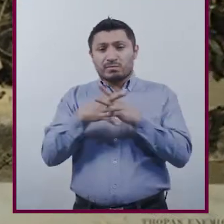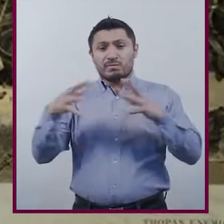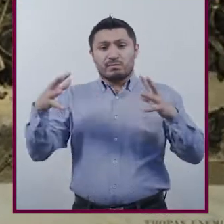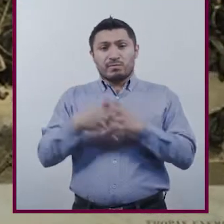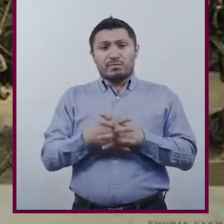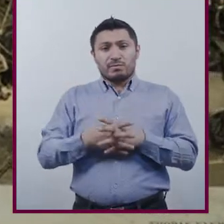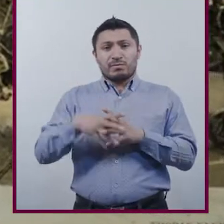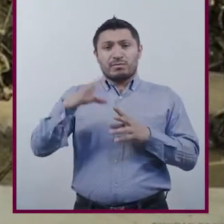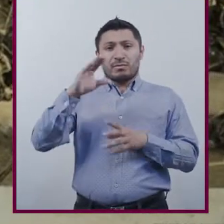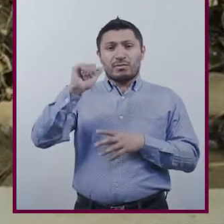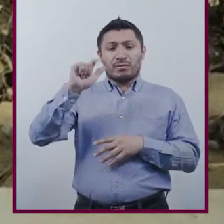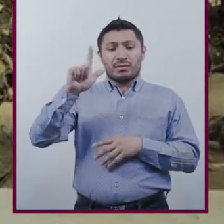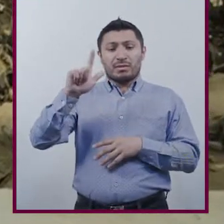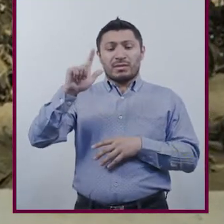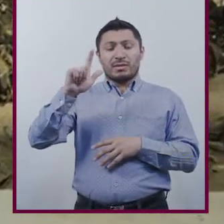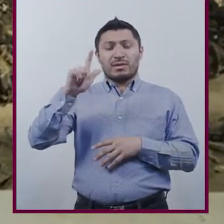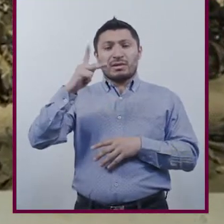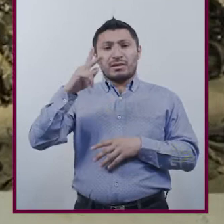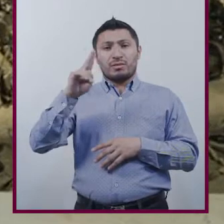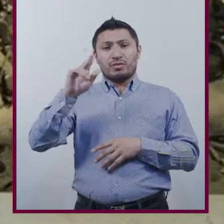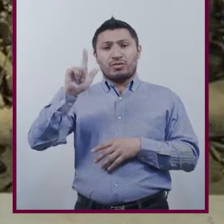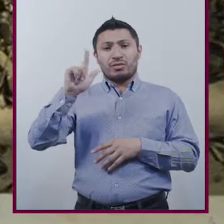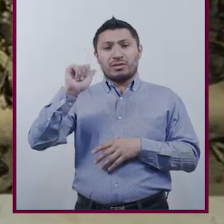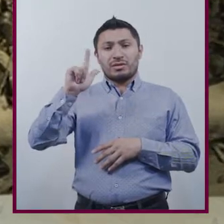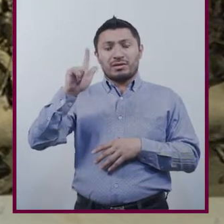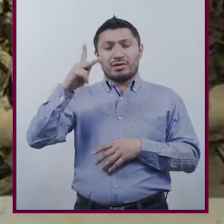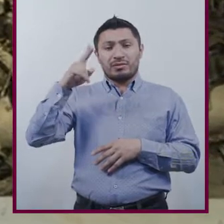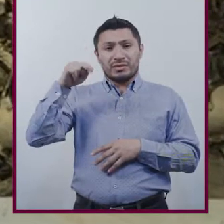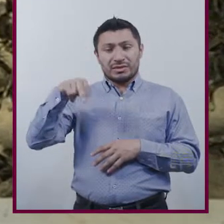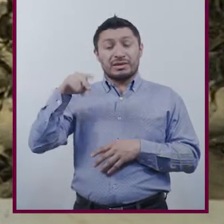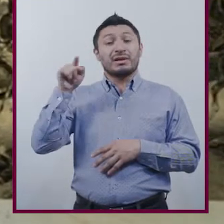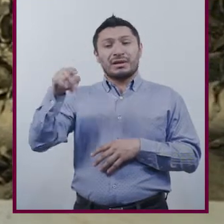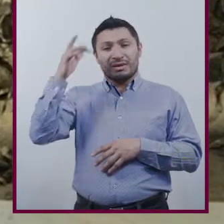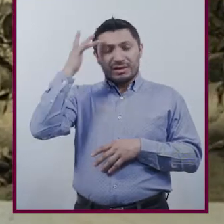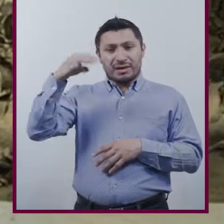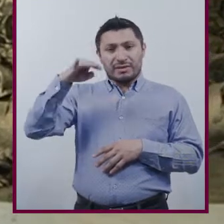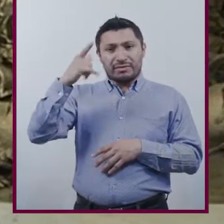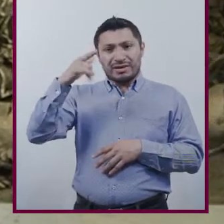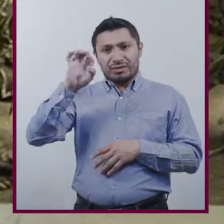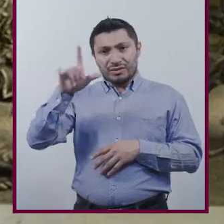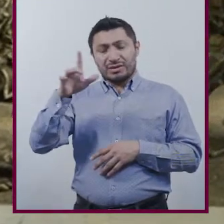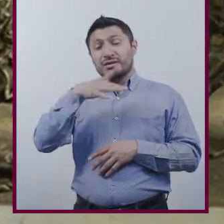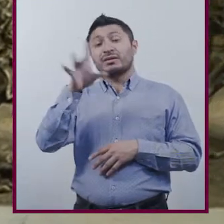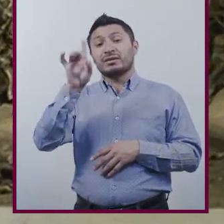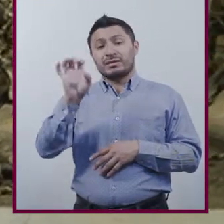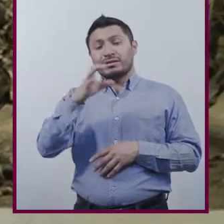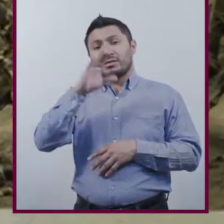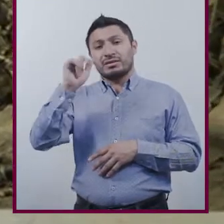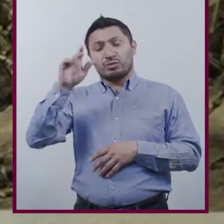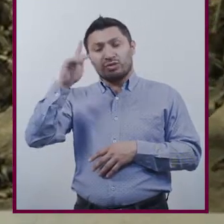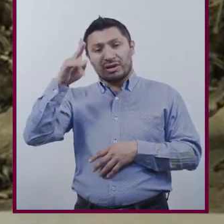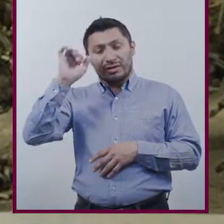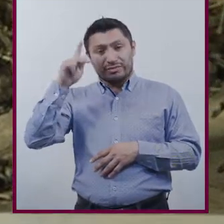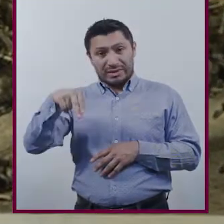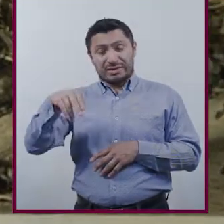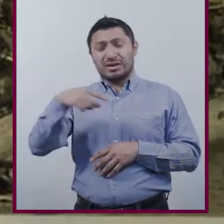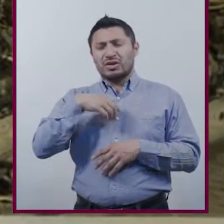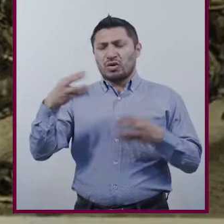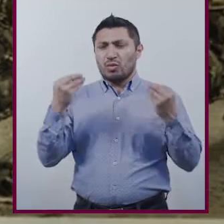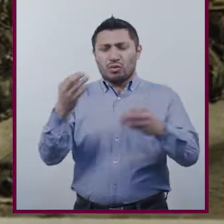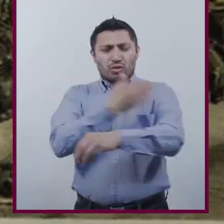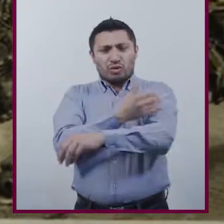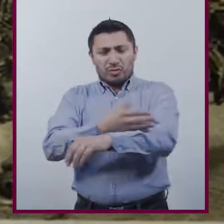de Calpulalpan, San Miguel de Calpulalpan. Ahí estaba yo, junto con muchos de mis compañeros de